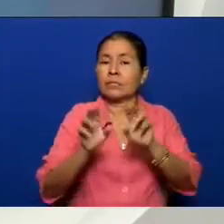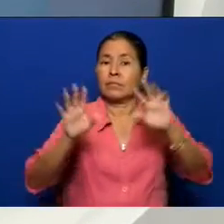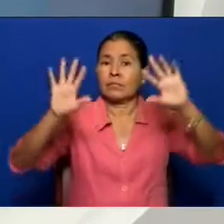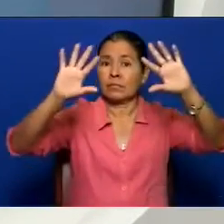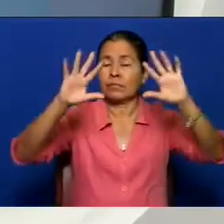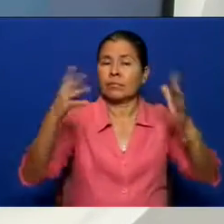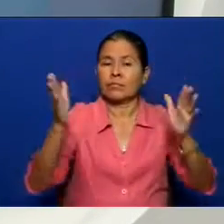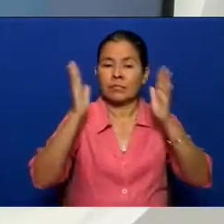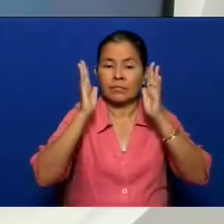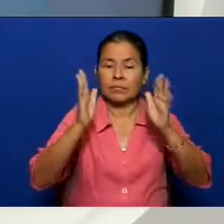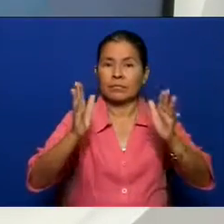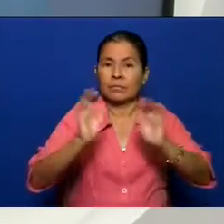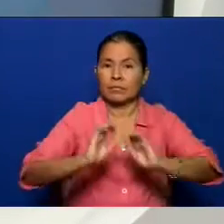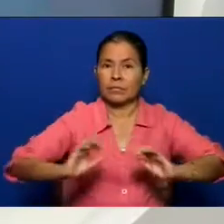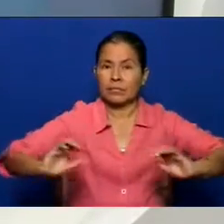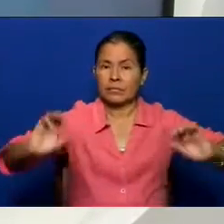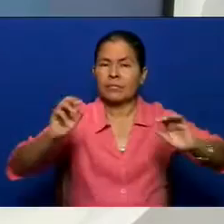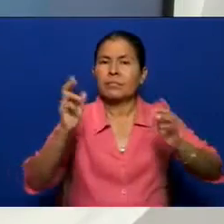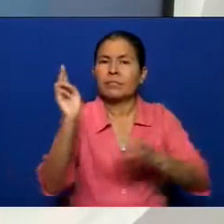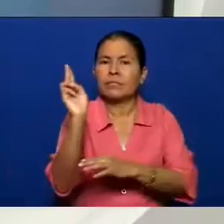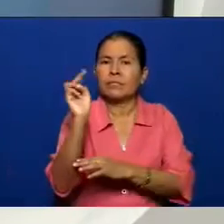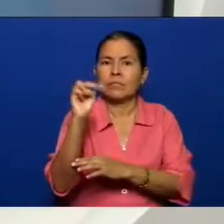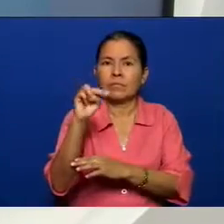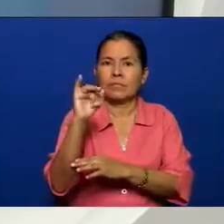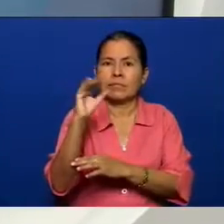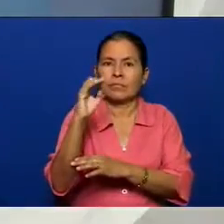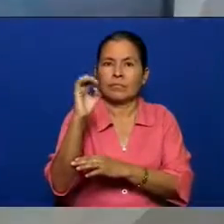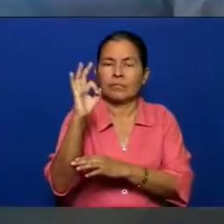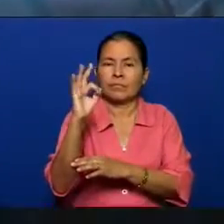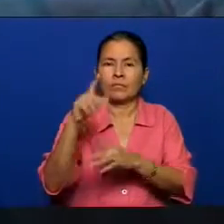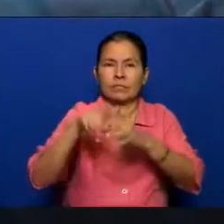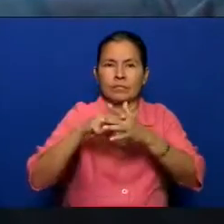la Infancia, UNICEF. Iniciamos.